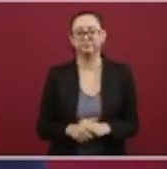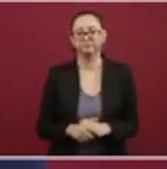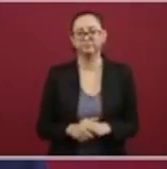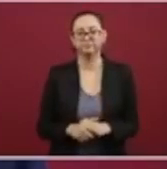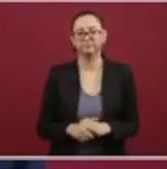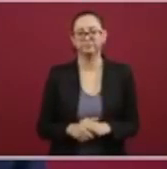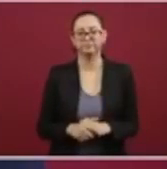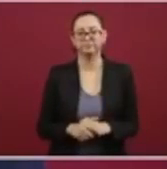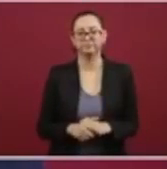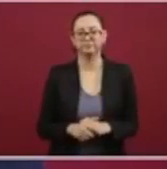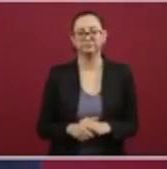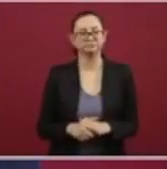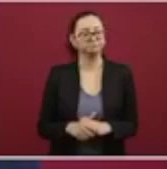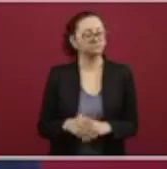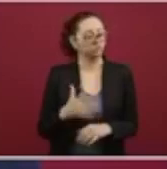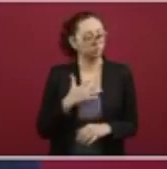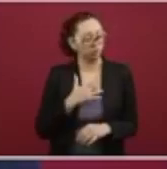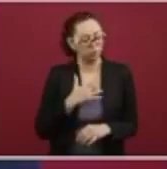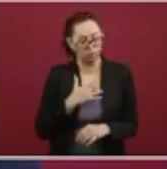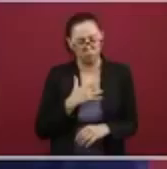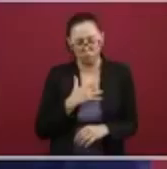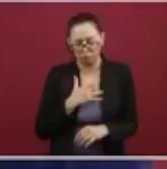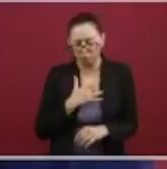Hay algo que duele muchísimo.